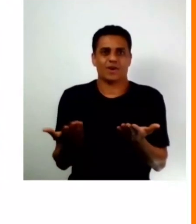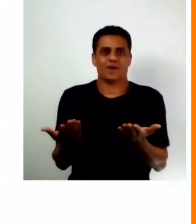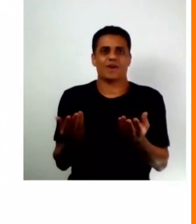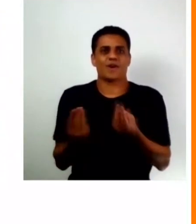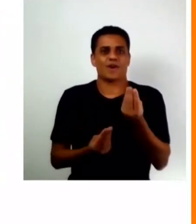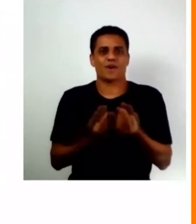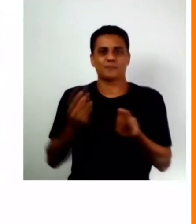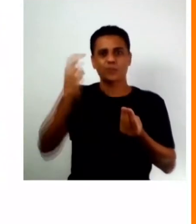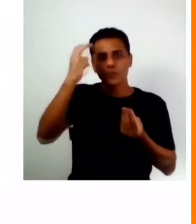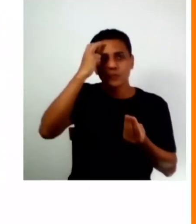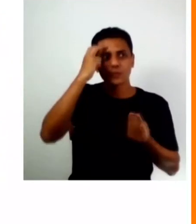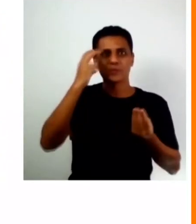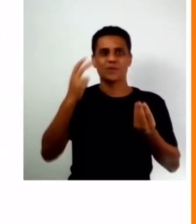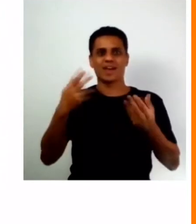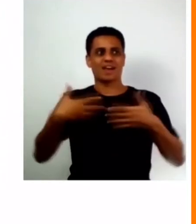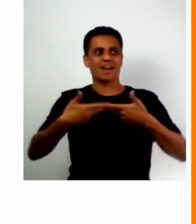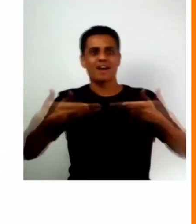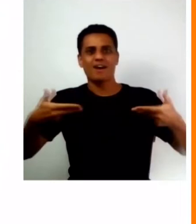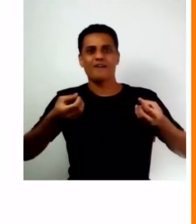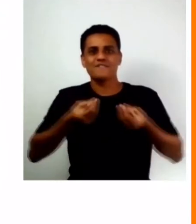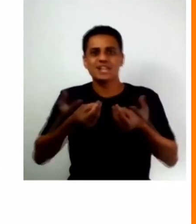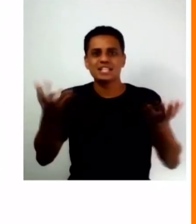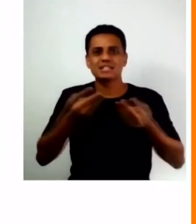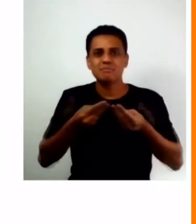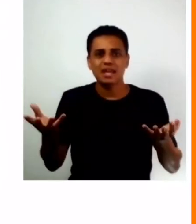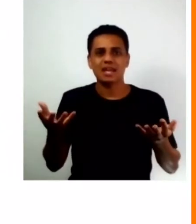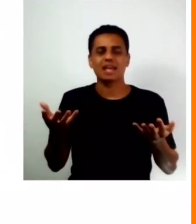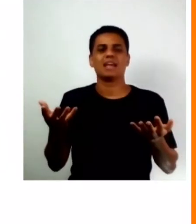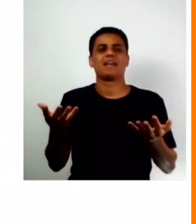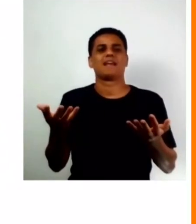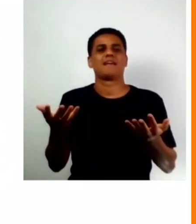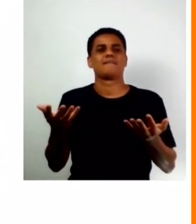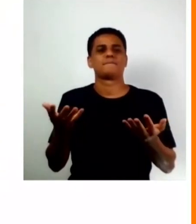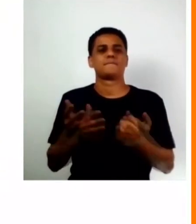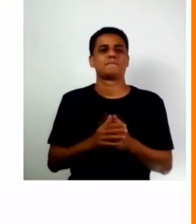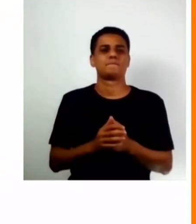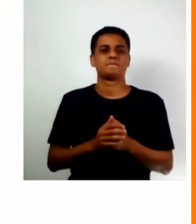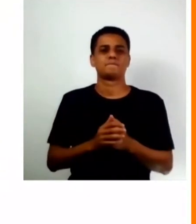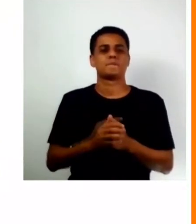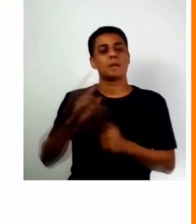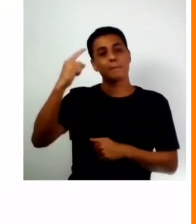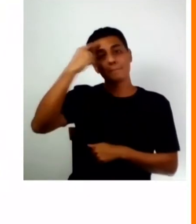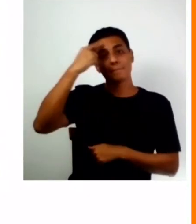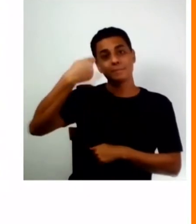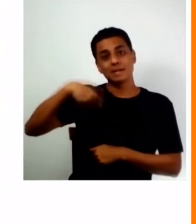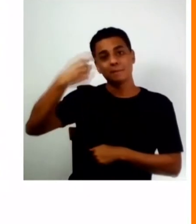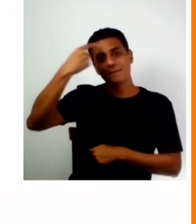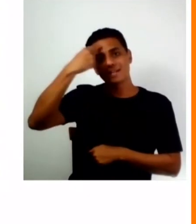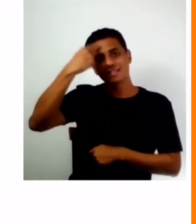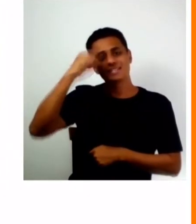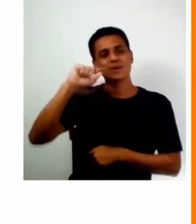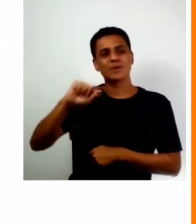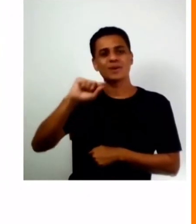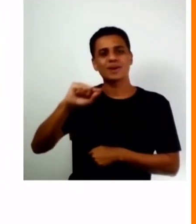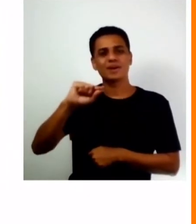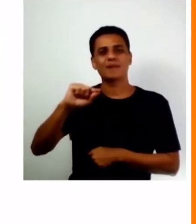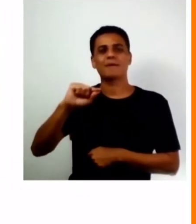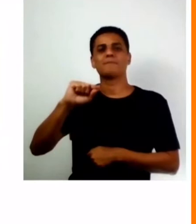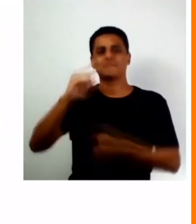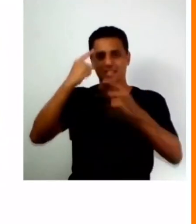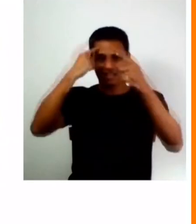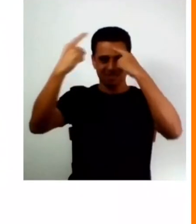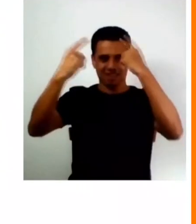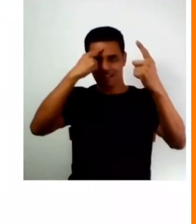automática e, nadie pensa que estas entidades culturales non son